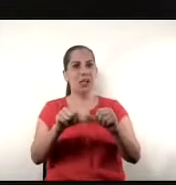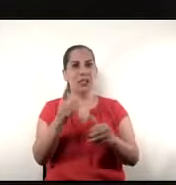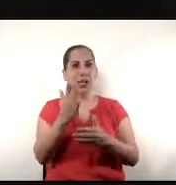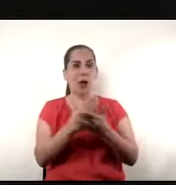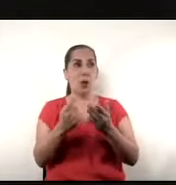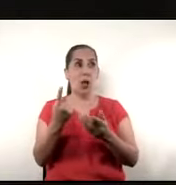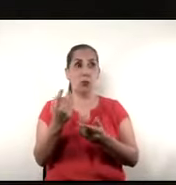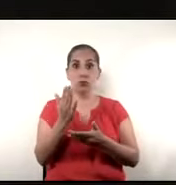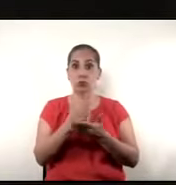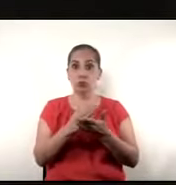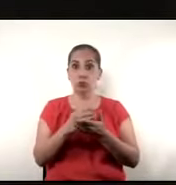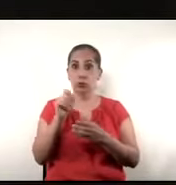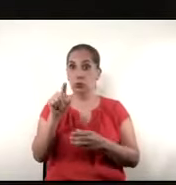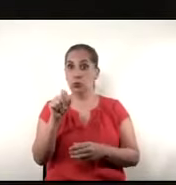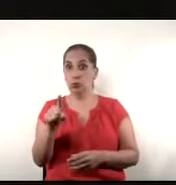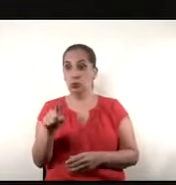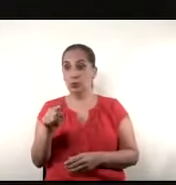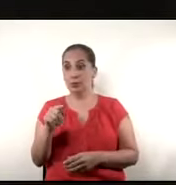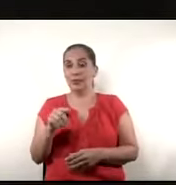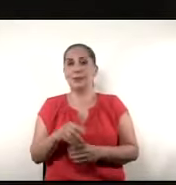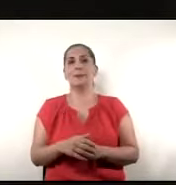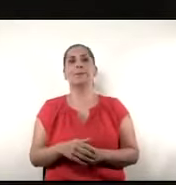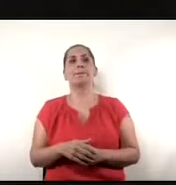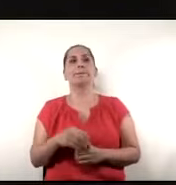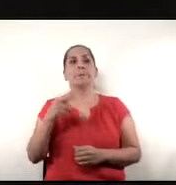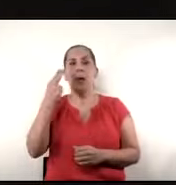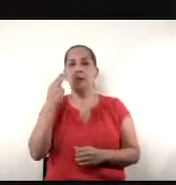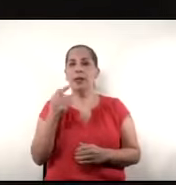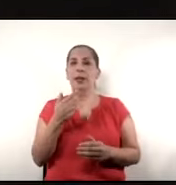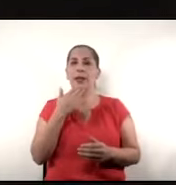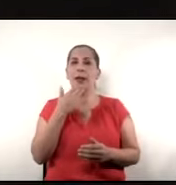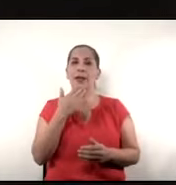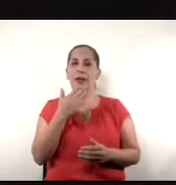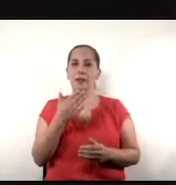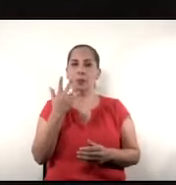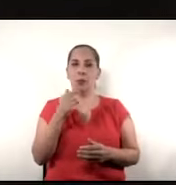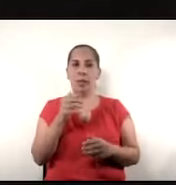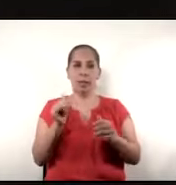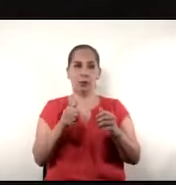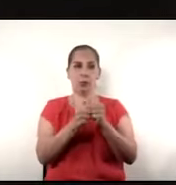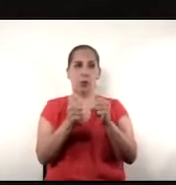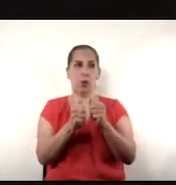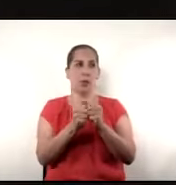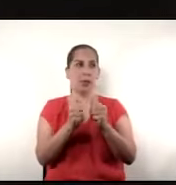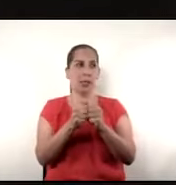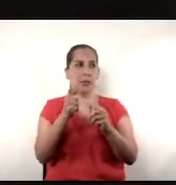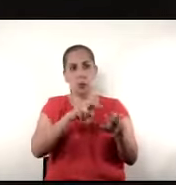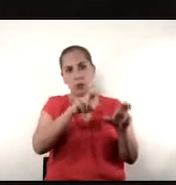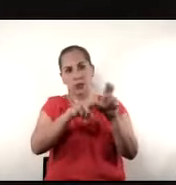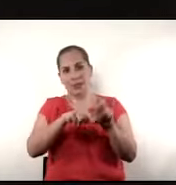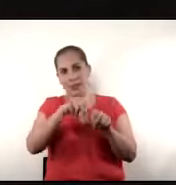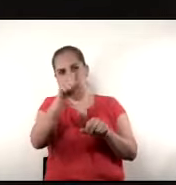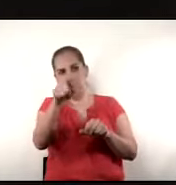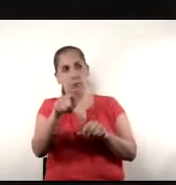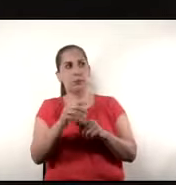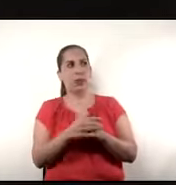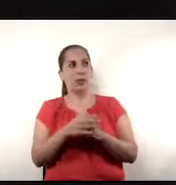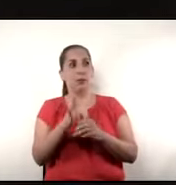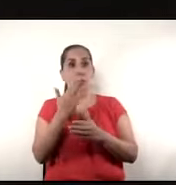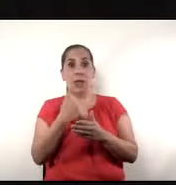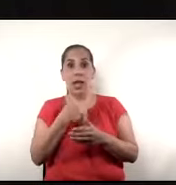Henry. Nada más sí le voy a agradecer a don Henry Rodríguez que nos pueda acompañar ahora, pero desde las butacas, porque ahora tenemos